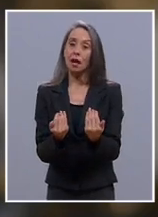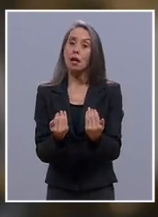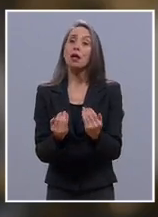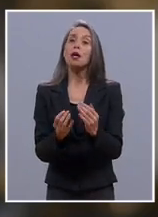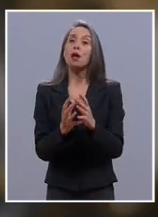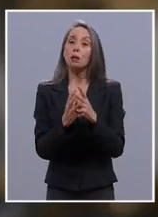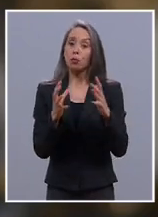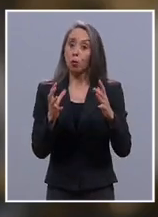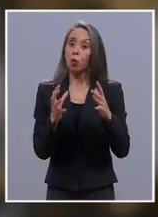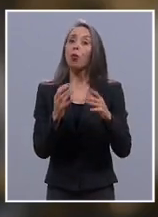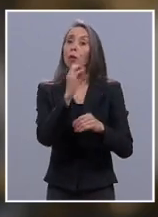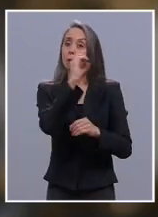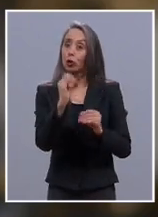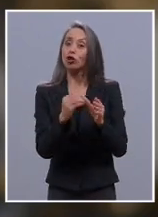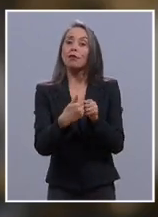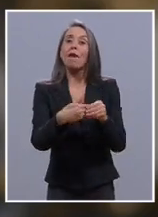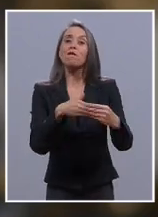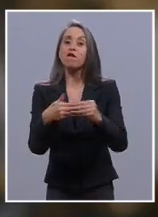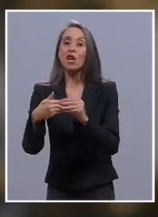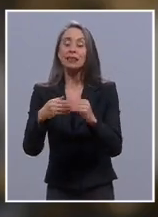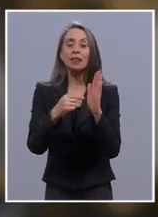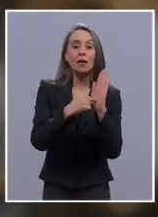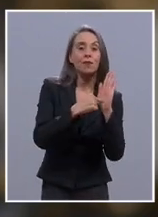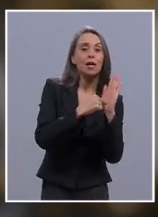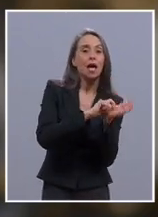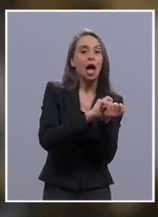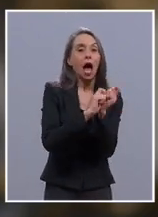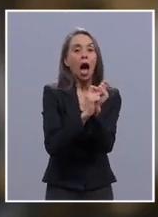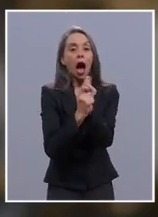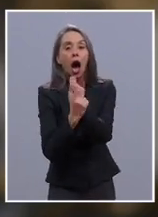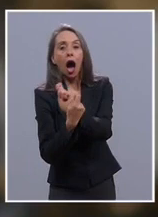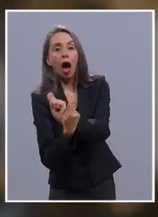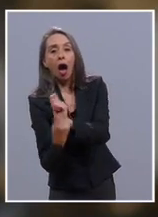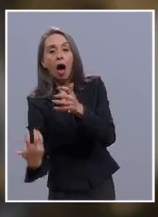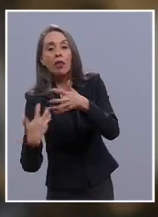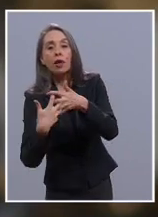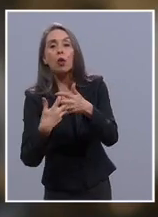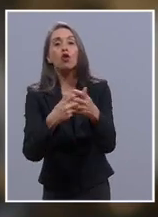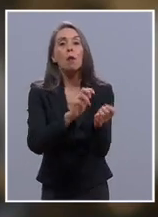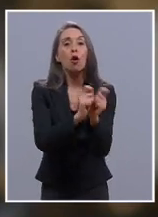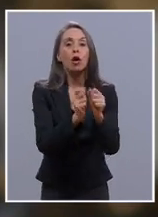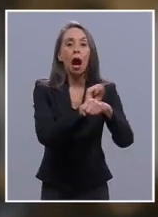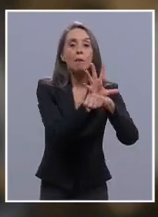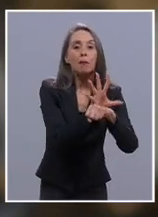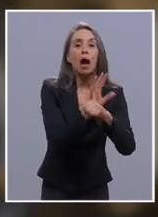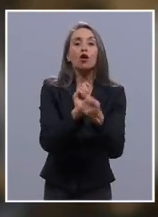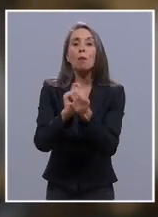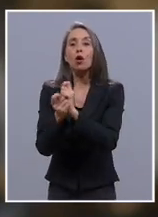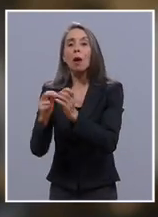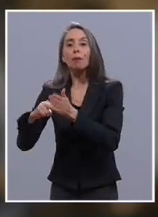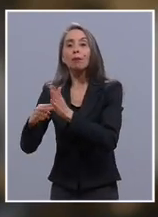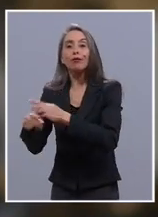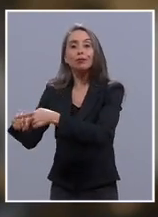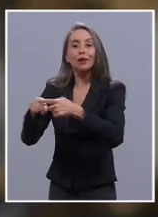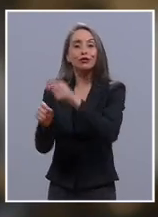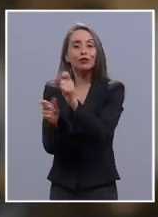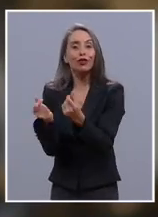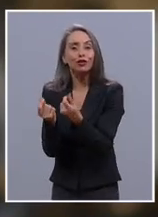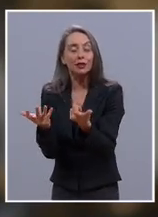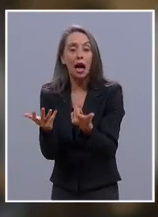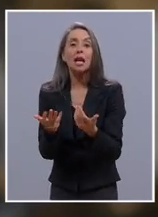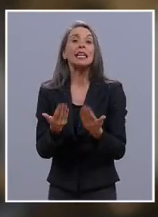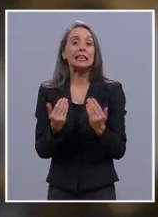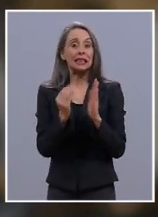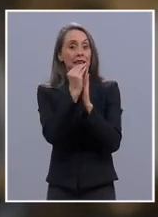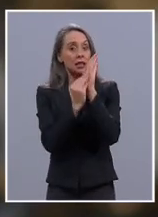niveles de flexibilidad porque tiene que adecuarse a la evolución de las pandemias pero también requiere altos niveles de